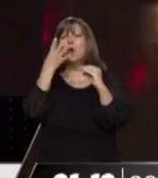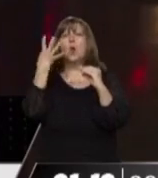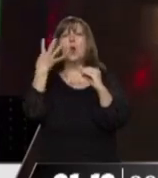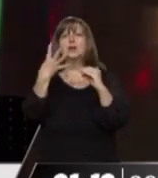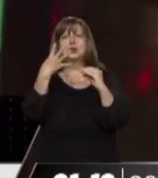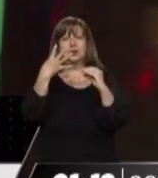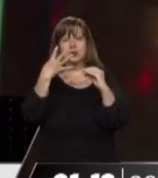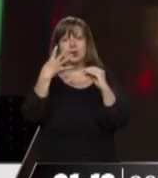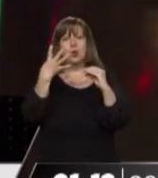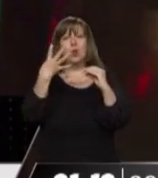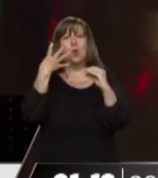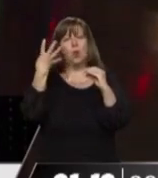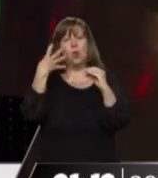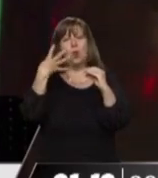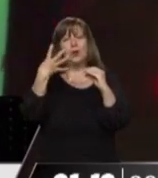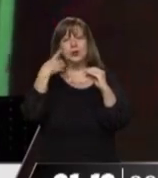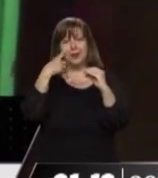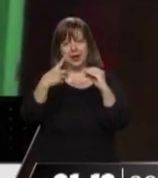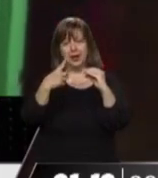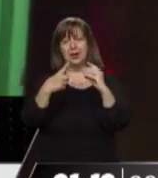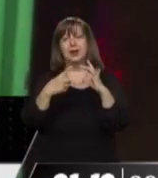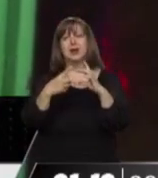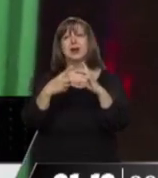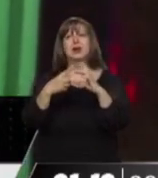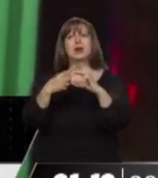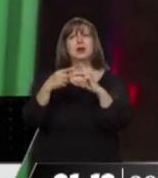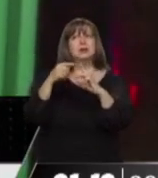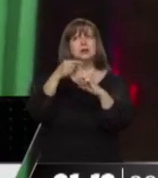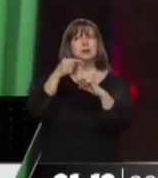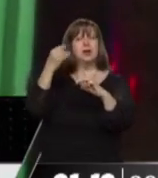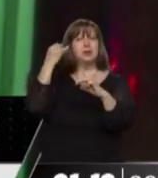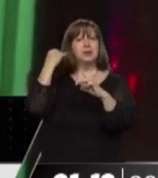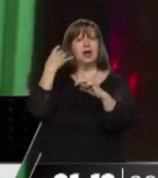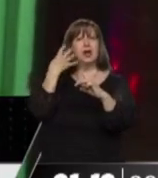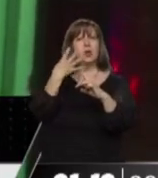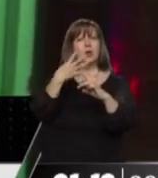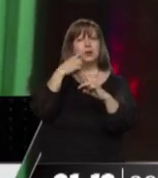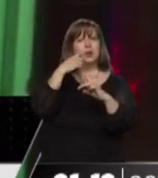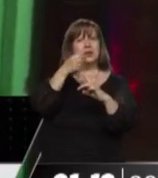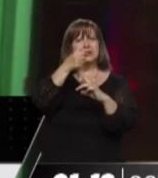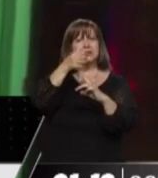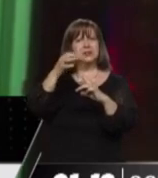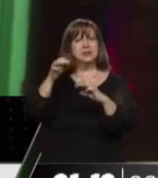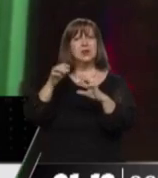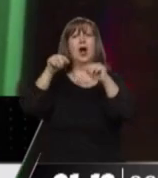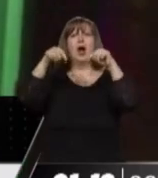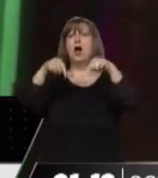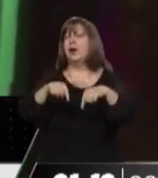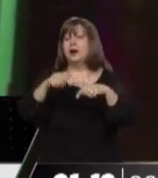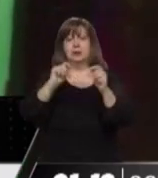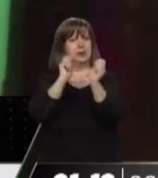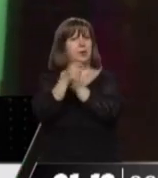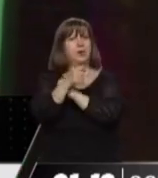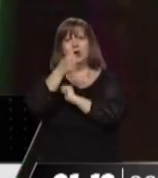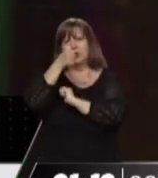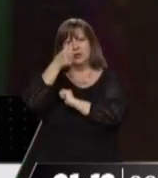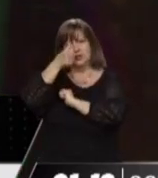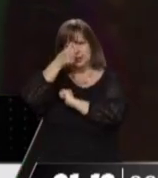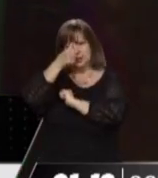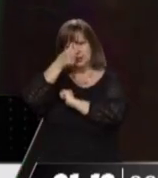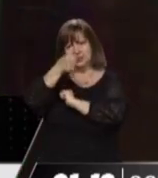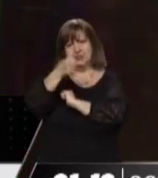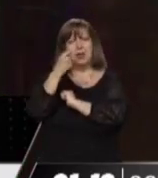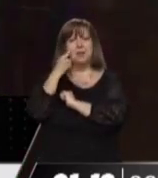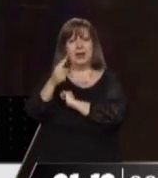4.000. La semana pasada la promo era 4.600, ahora creo que se me fue a 6.800. ¿Con la pinta?